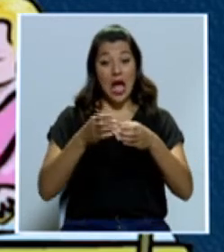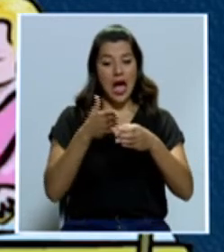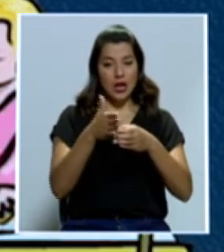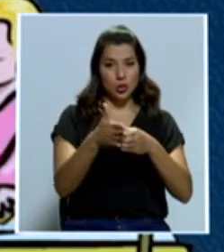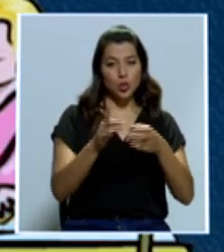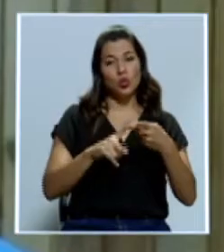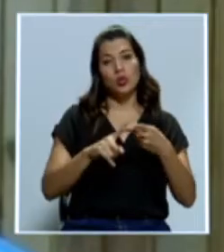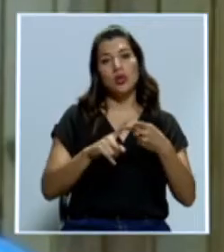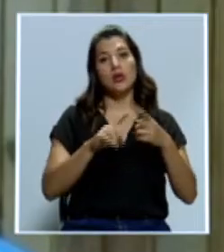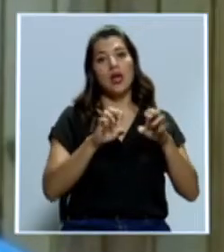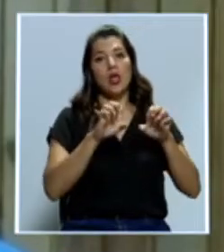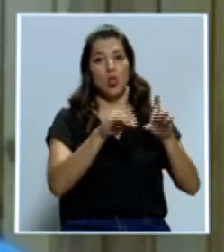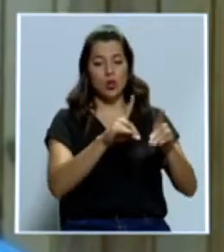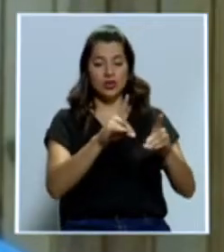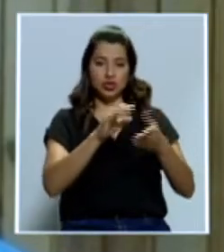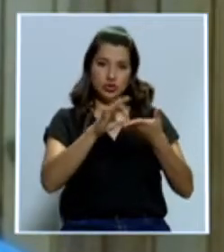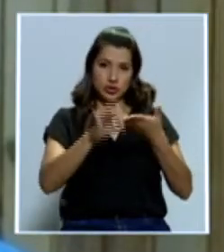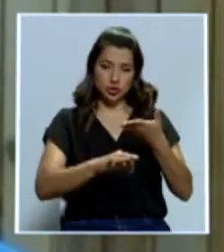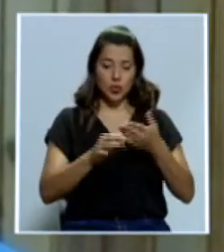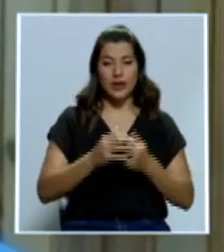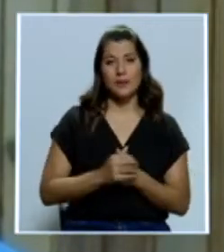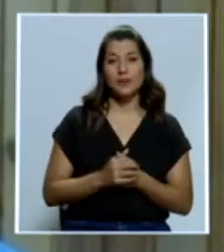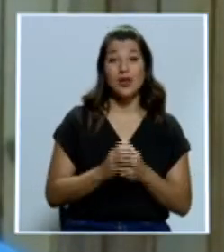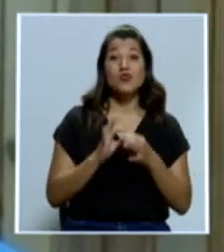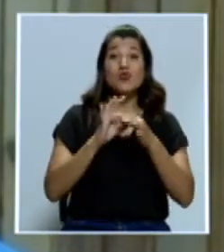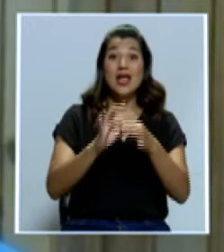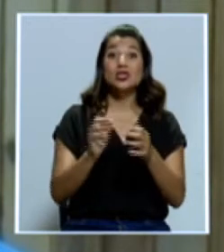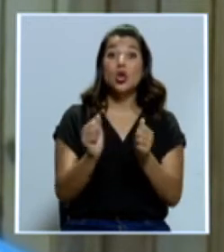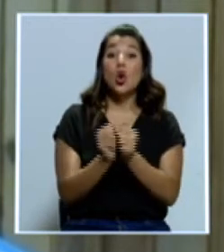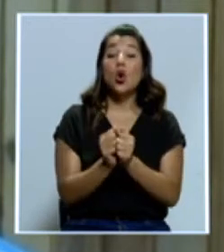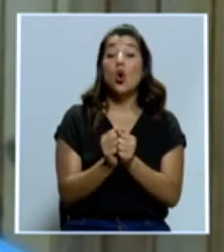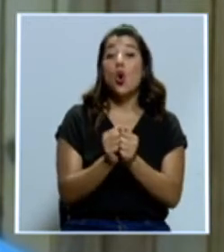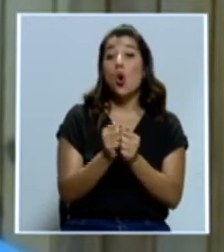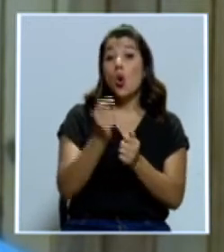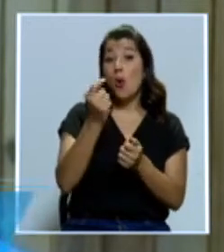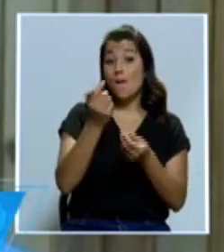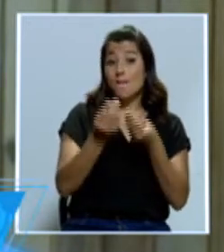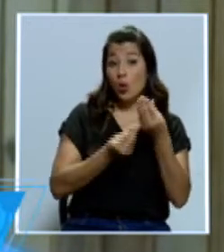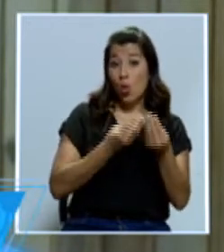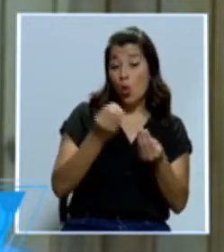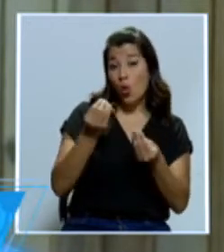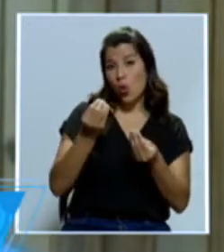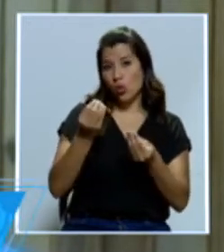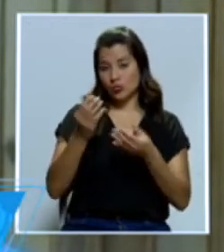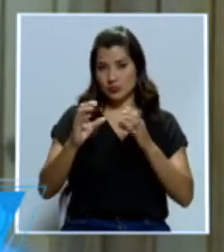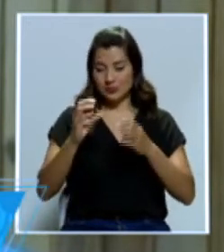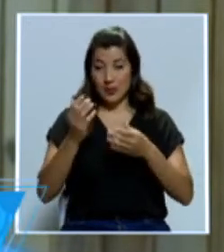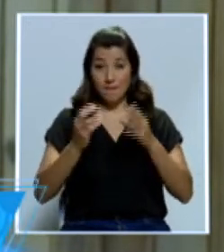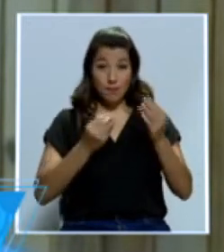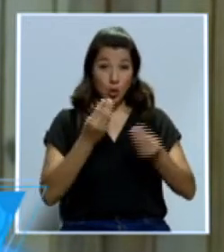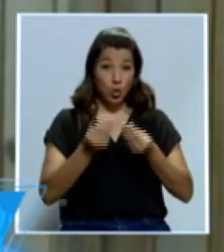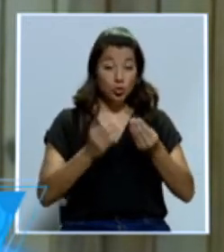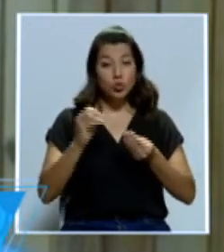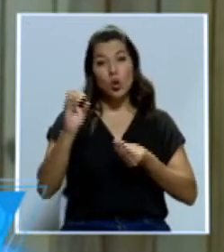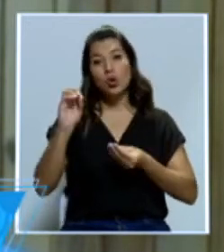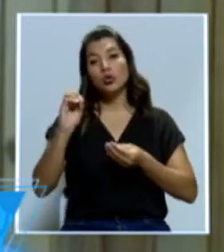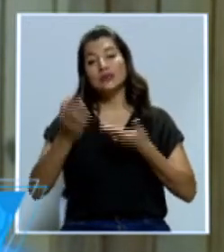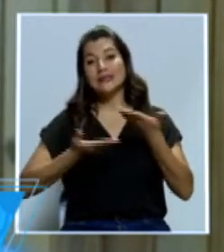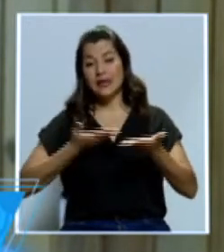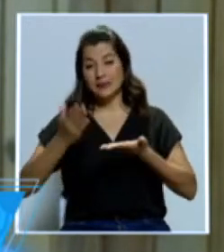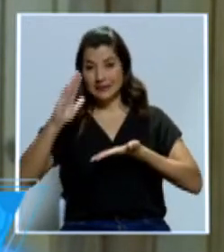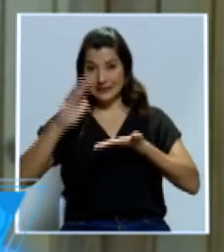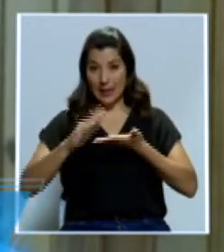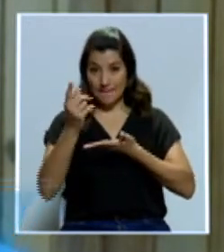primaria. En cuanto a las disminuciones de precios, destacan los casos del combustible y los